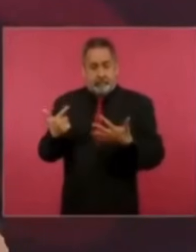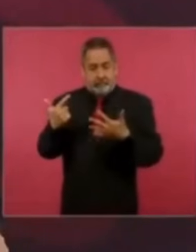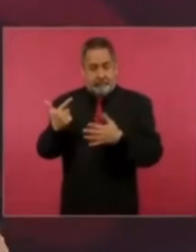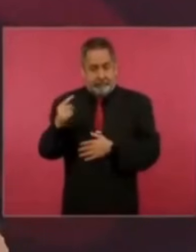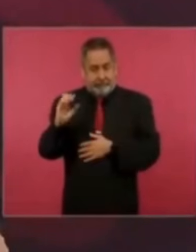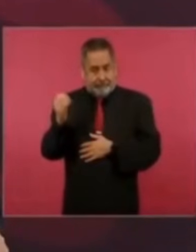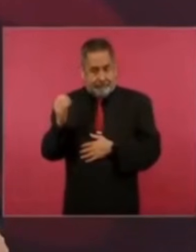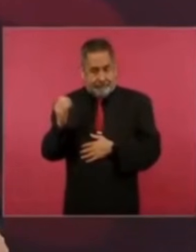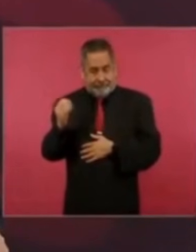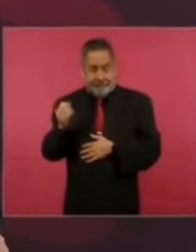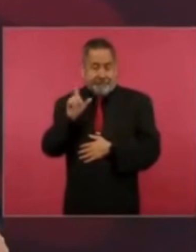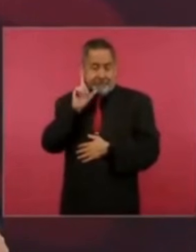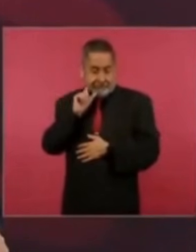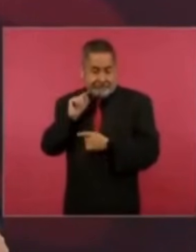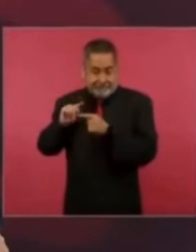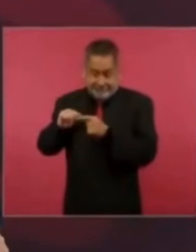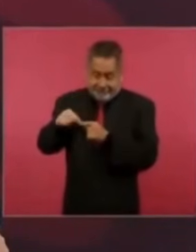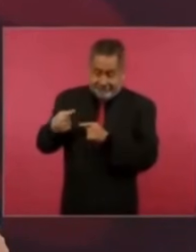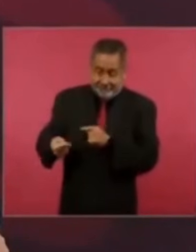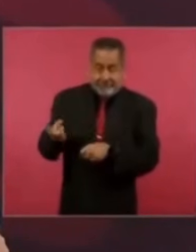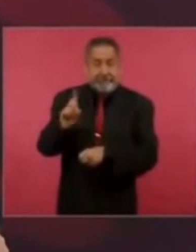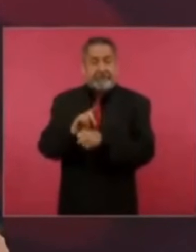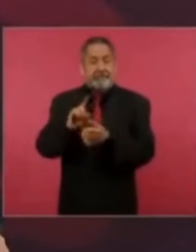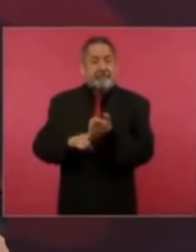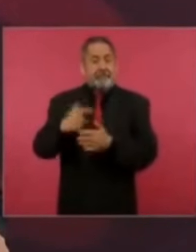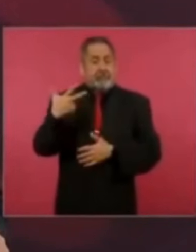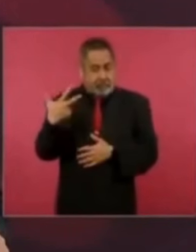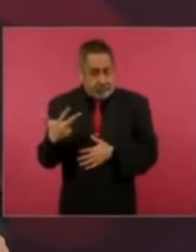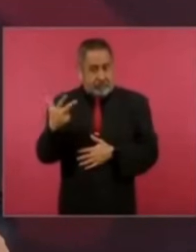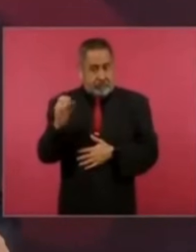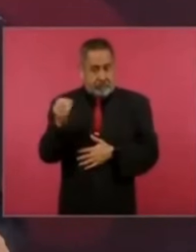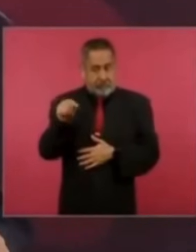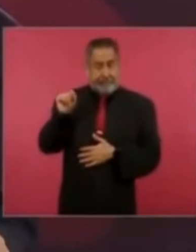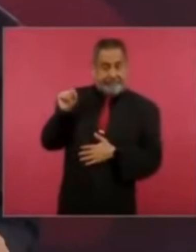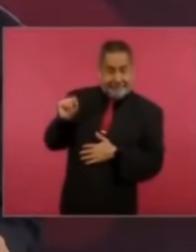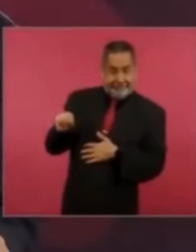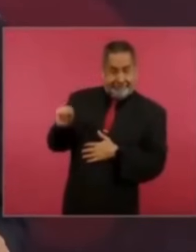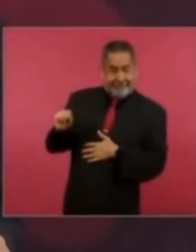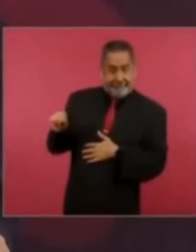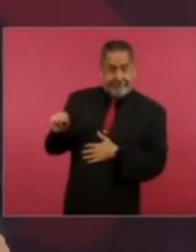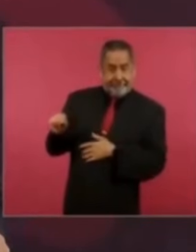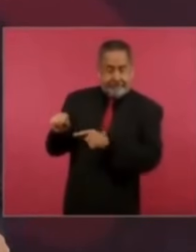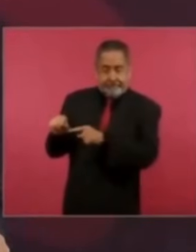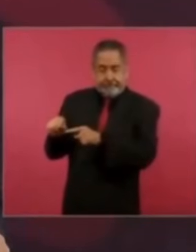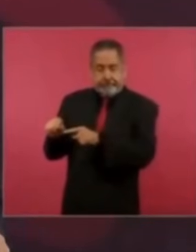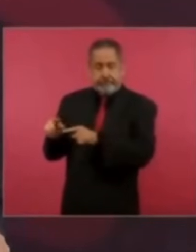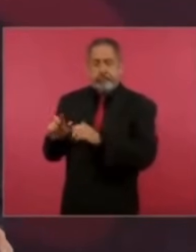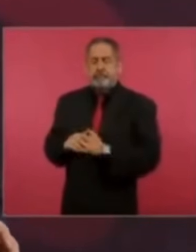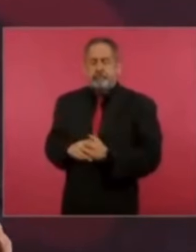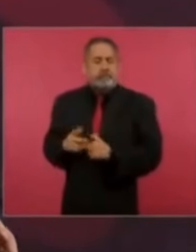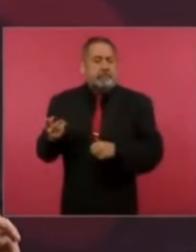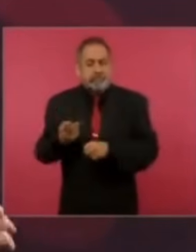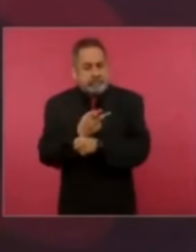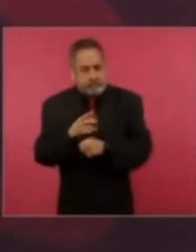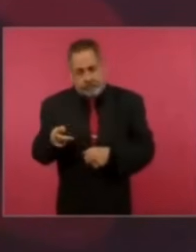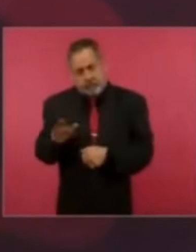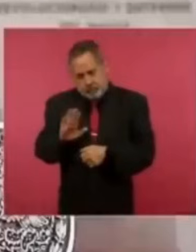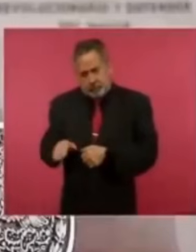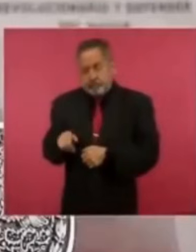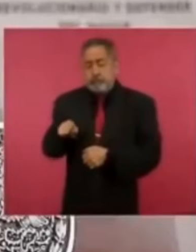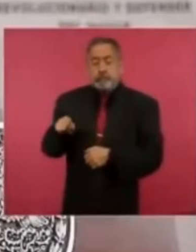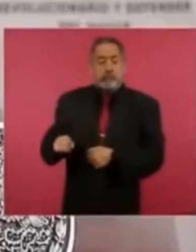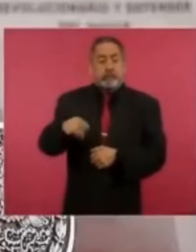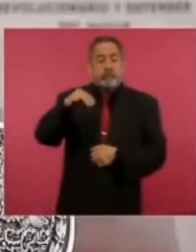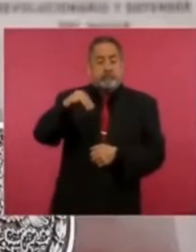Casar al erario público, a Pemex, donde cobra una pensión indebida.